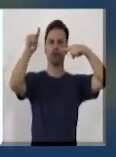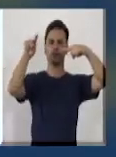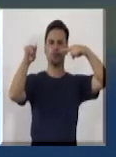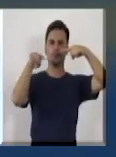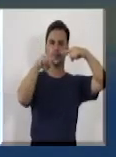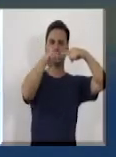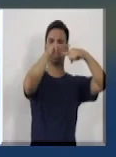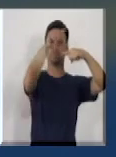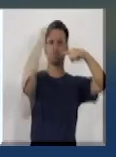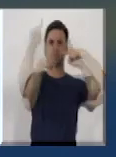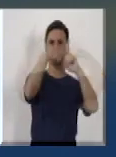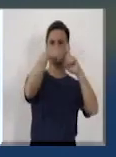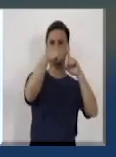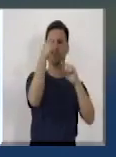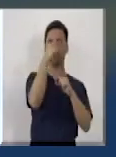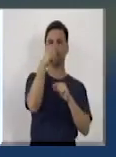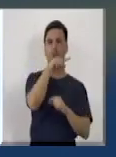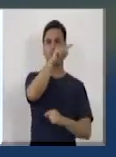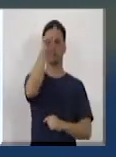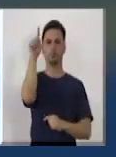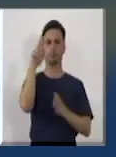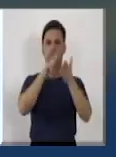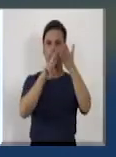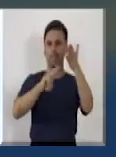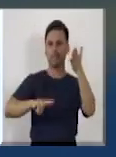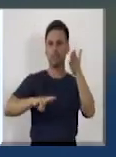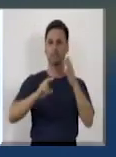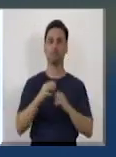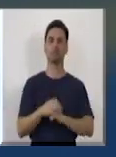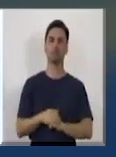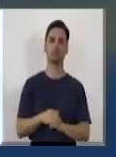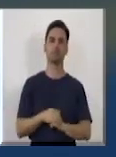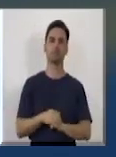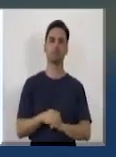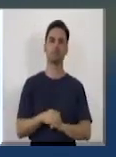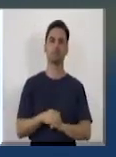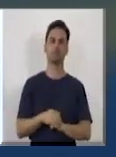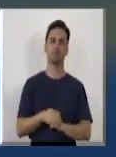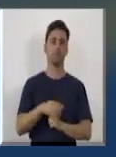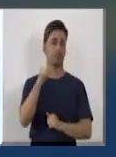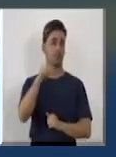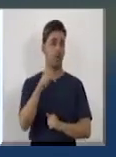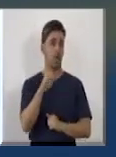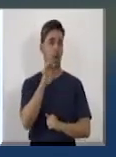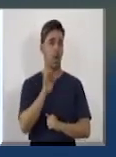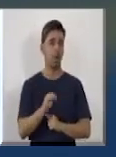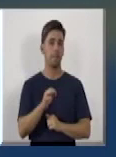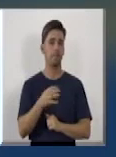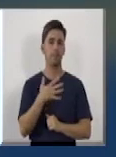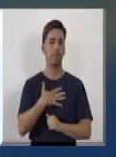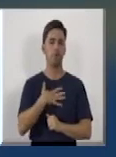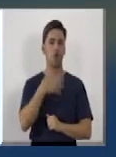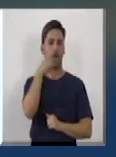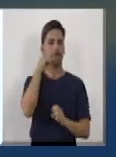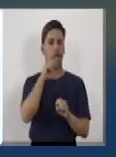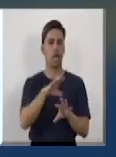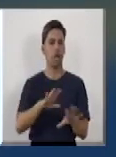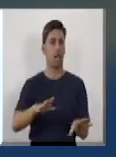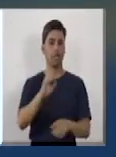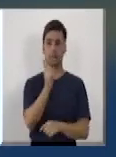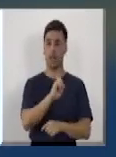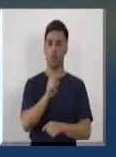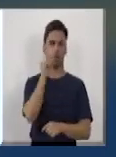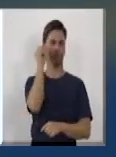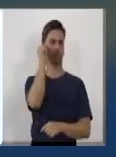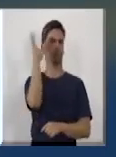Los múltiples circuitos eléctricos con que nos relacionamos diariamente son sistemas, no de la naturaleza, sino creados por el